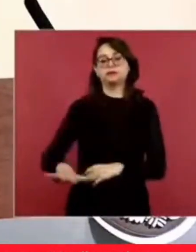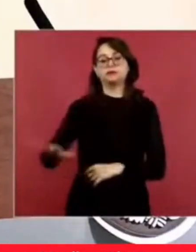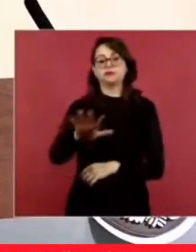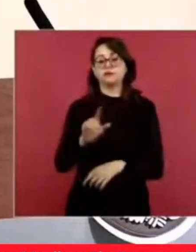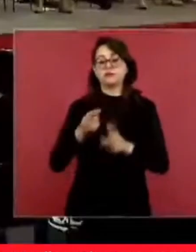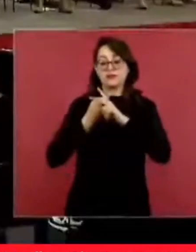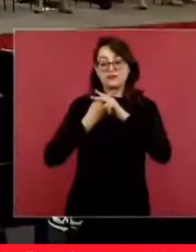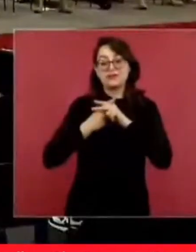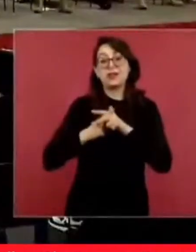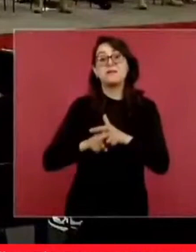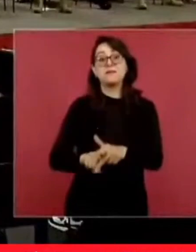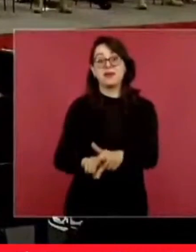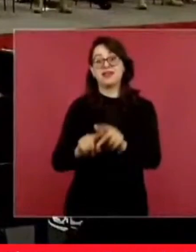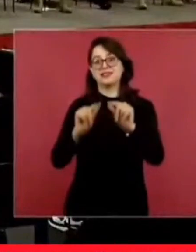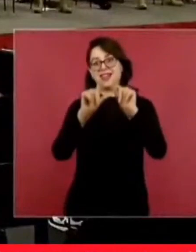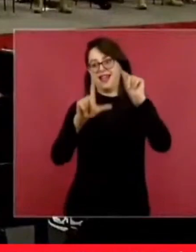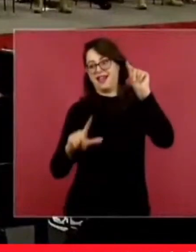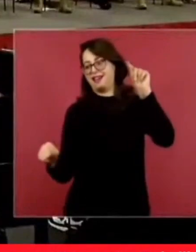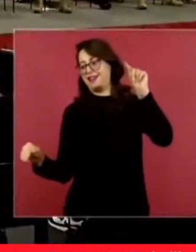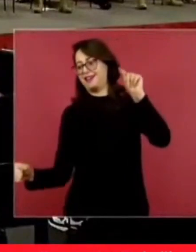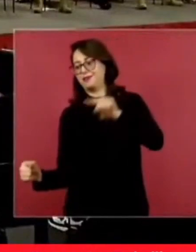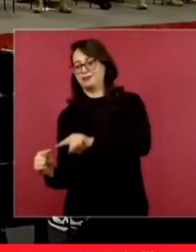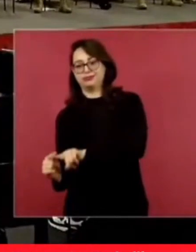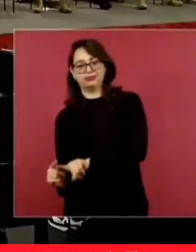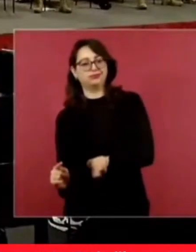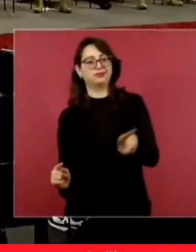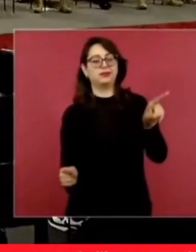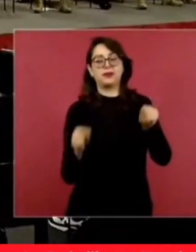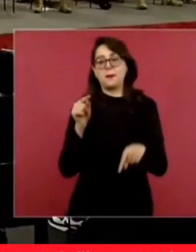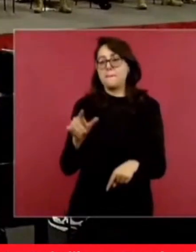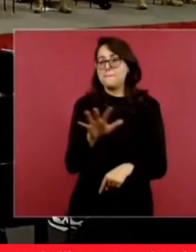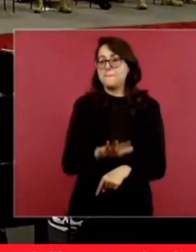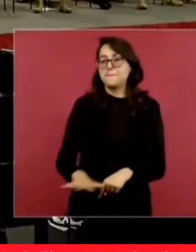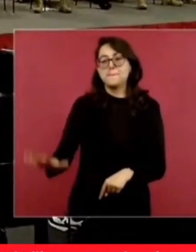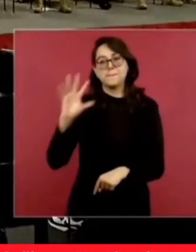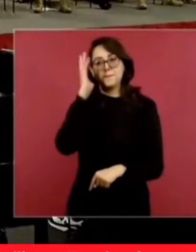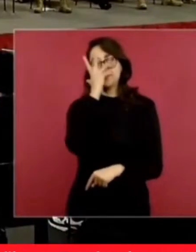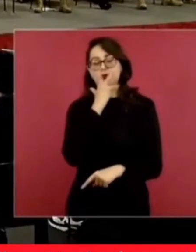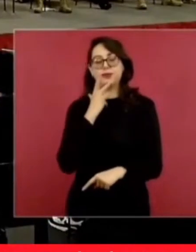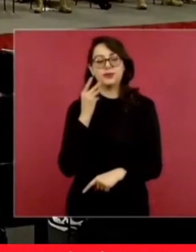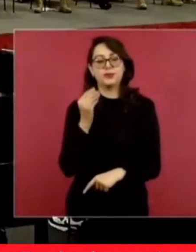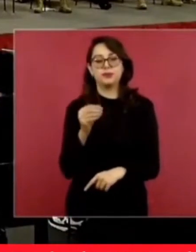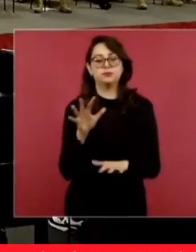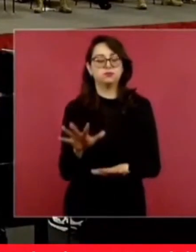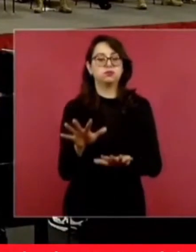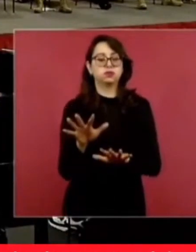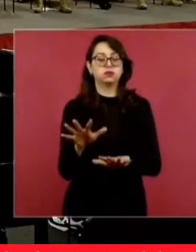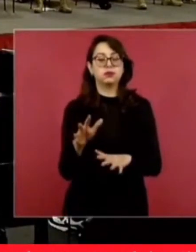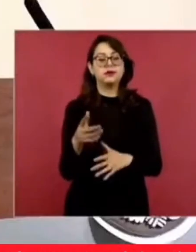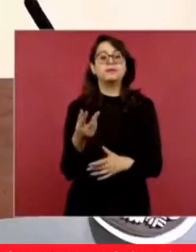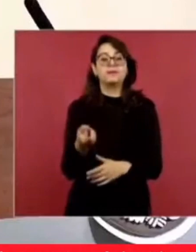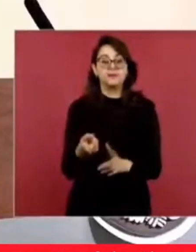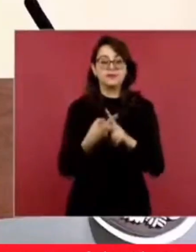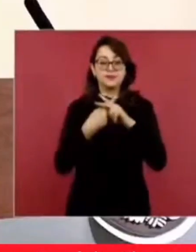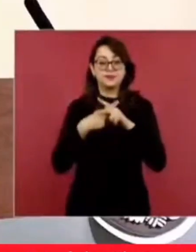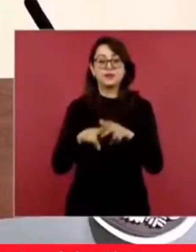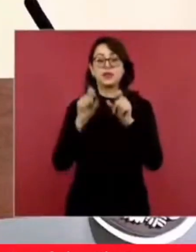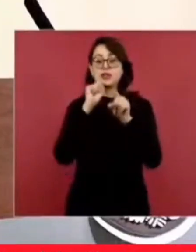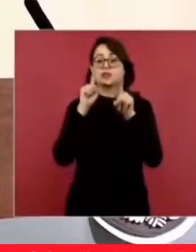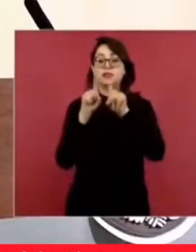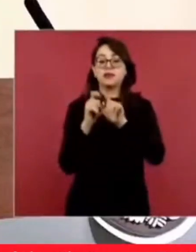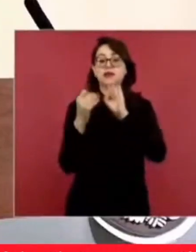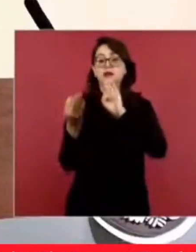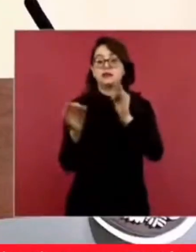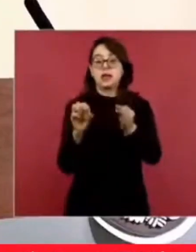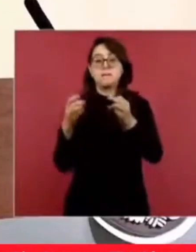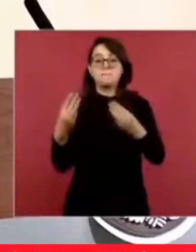gracias al tren maya el brillo que jamás debió de haber perdido y muy cerca de ahí hemos iniciado ya la construcción del mercado de importaciones